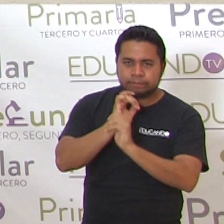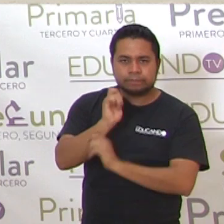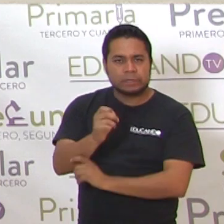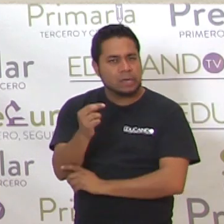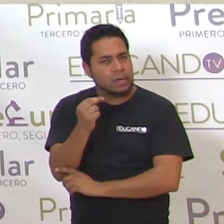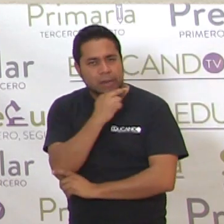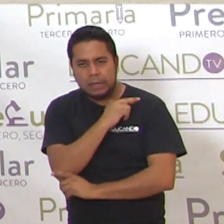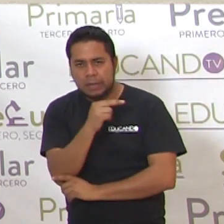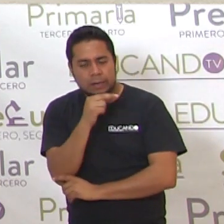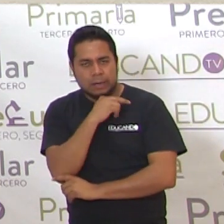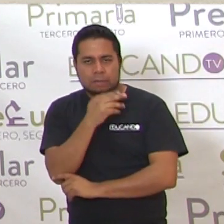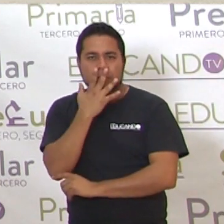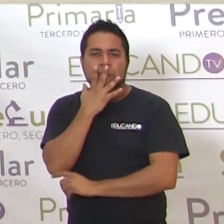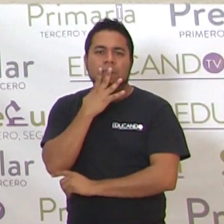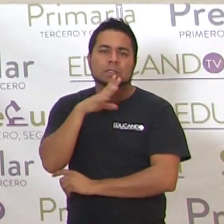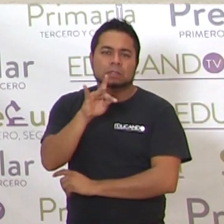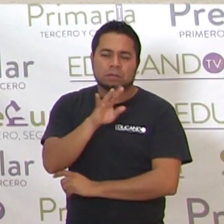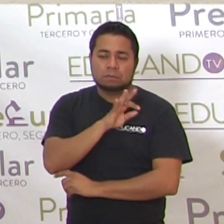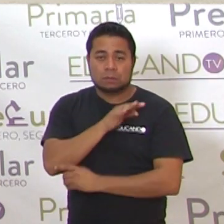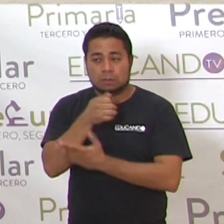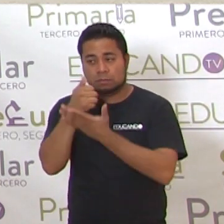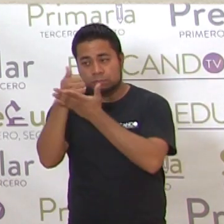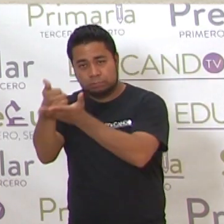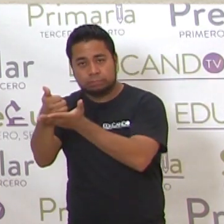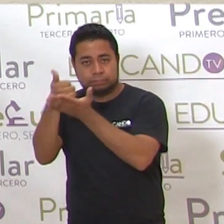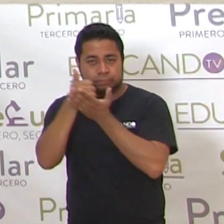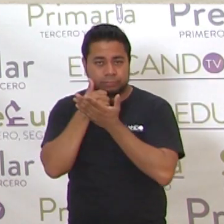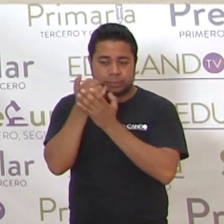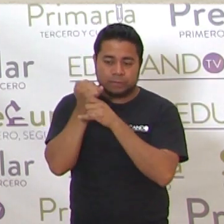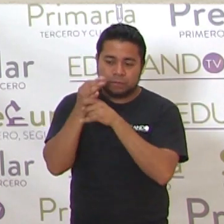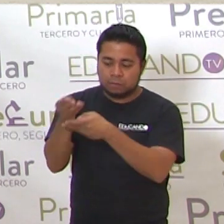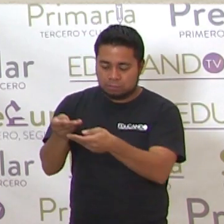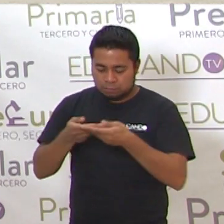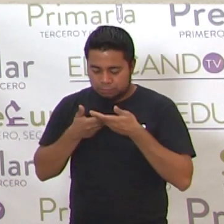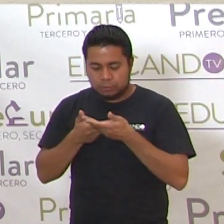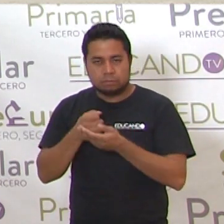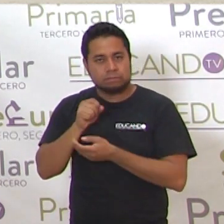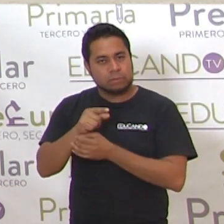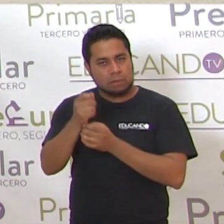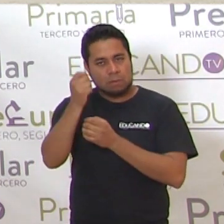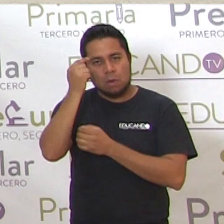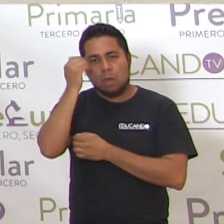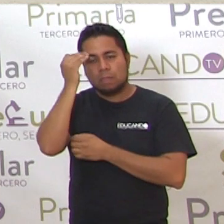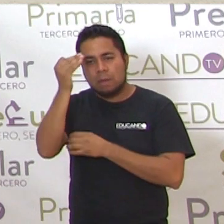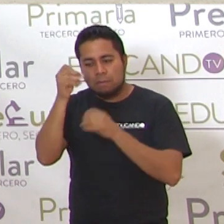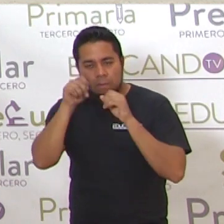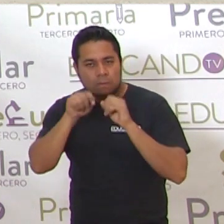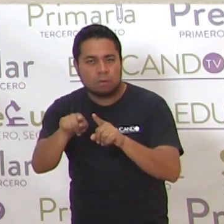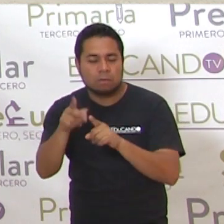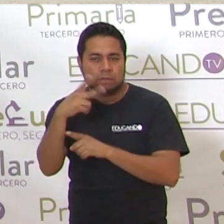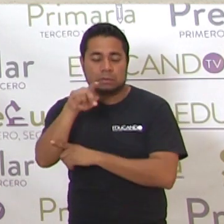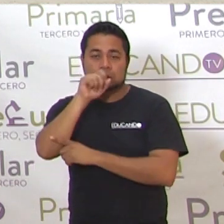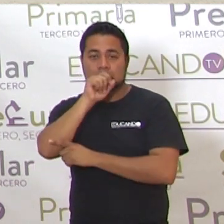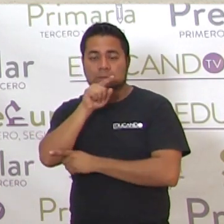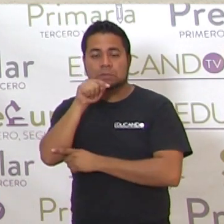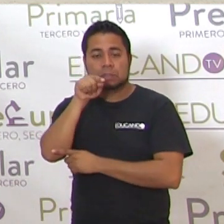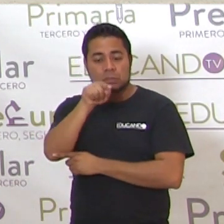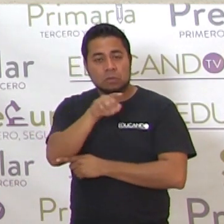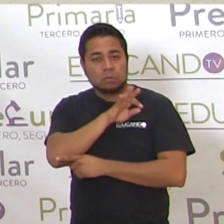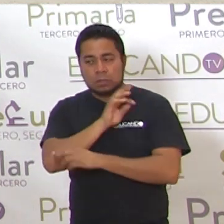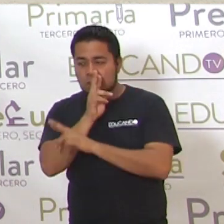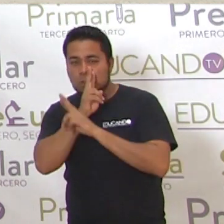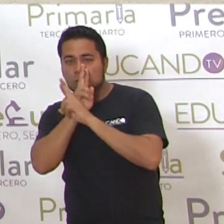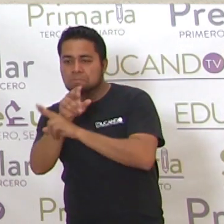rápida la cual te va a permitir estar recibiendo información en el mismo instante pero también tú vas a poder dar